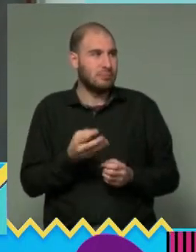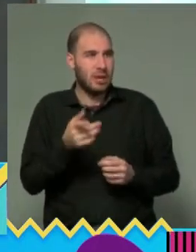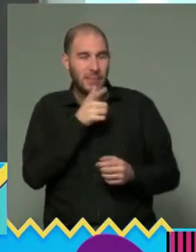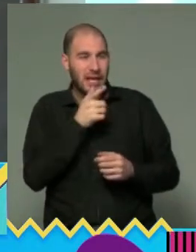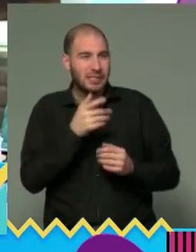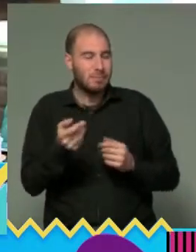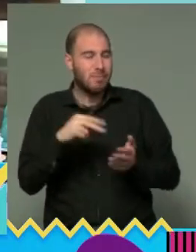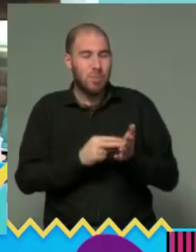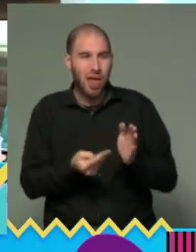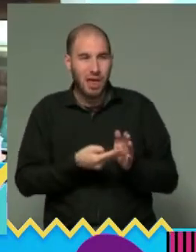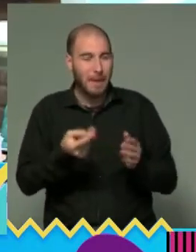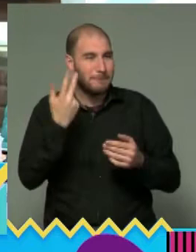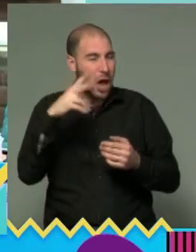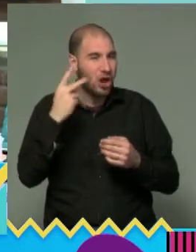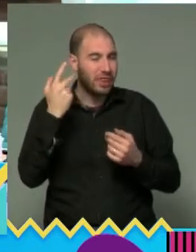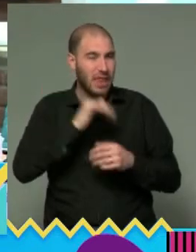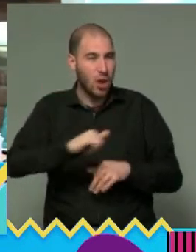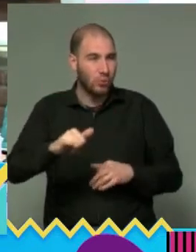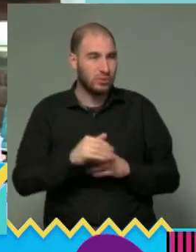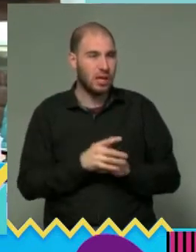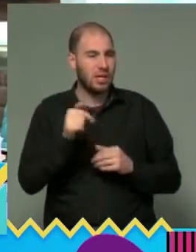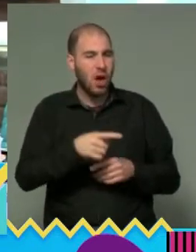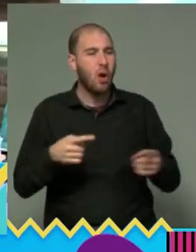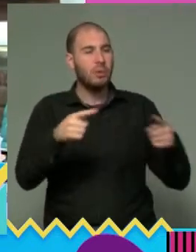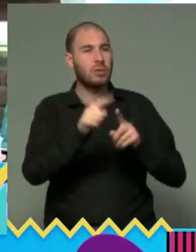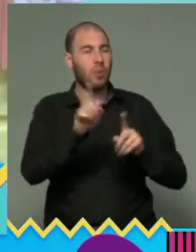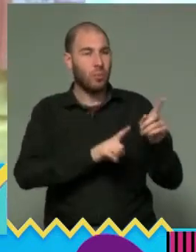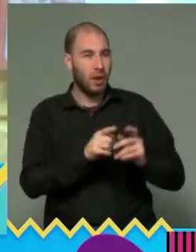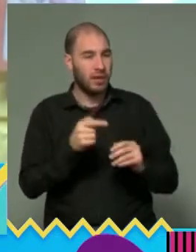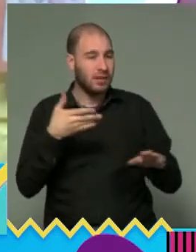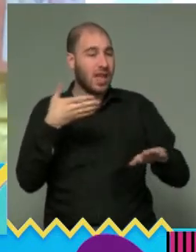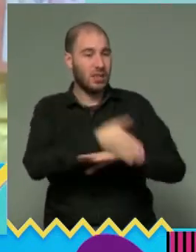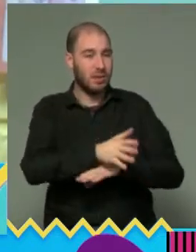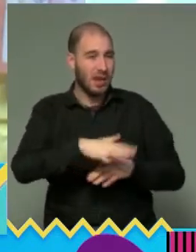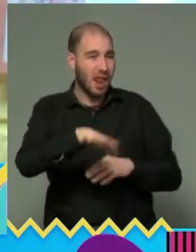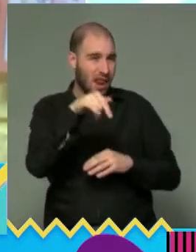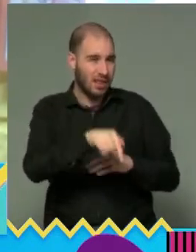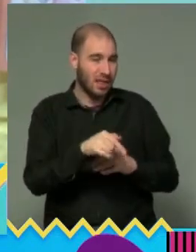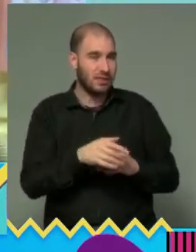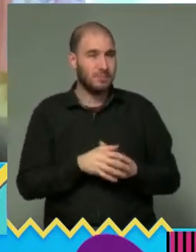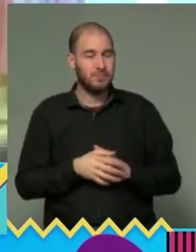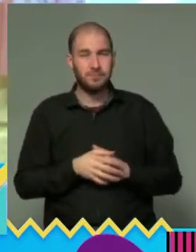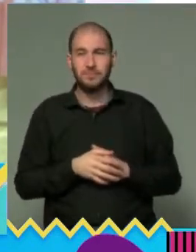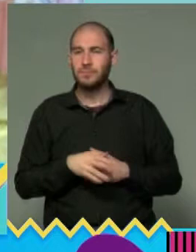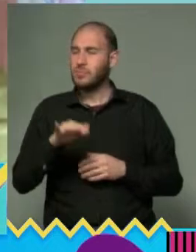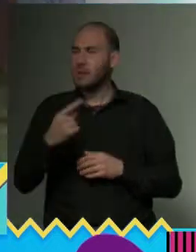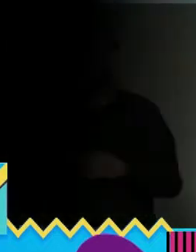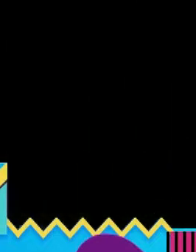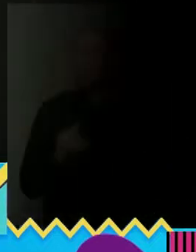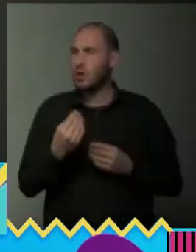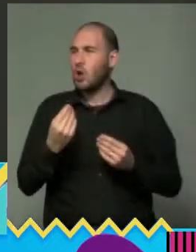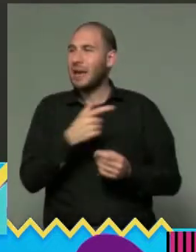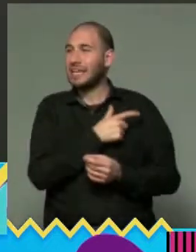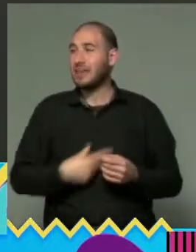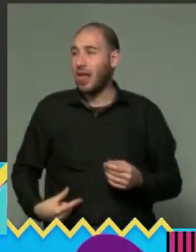en un problema si lo denunciamos. O sea, que esto apunta a tratar de intervenir en una realidad que es muy negativa. Claro, bueno, ¿y cómo aborda el